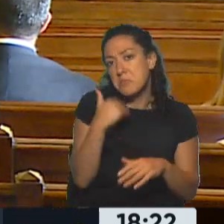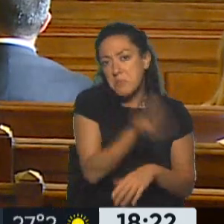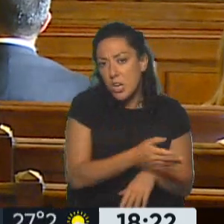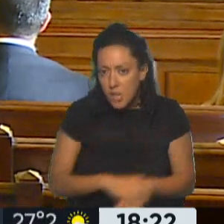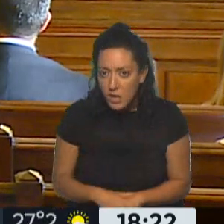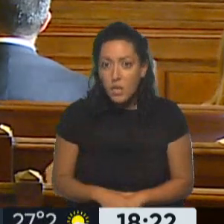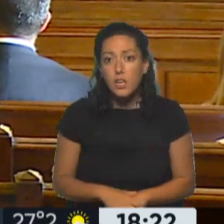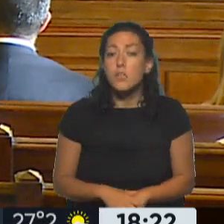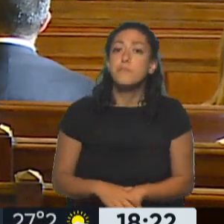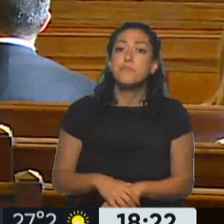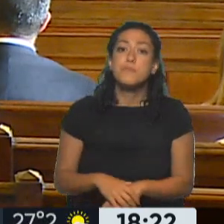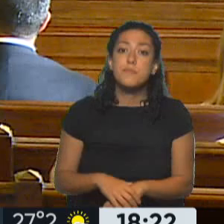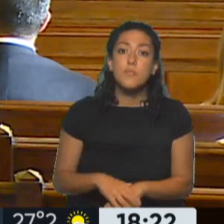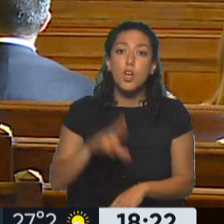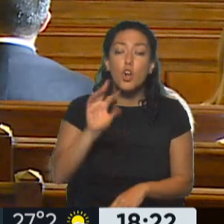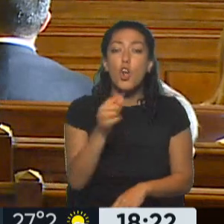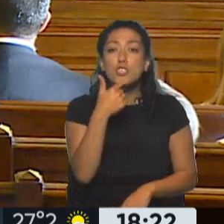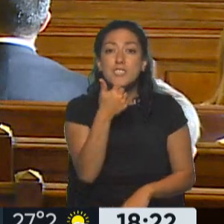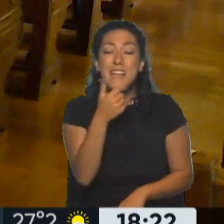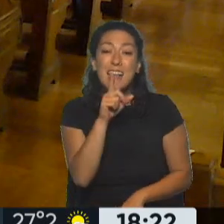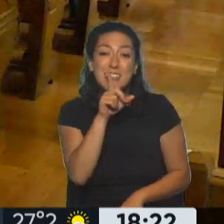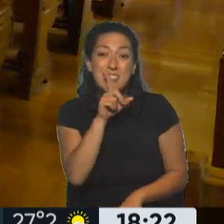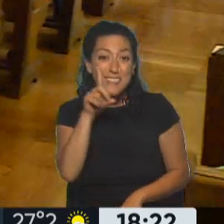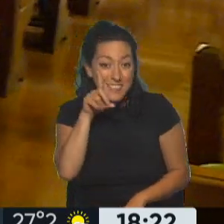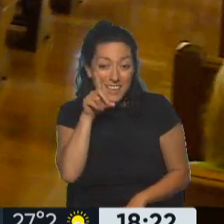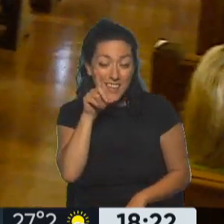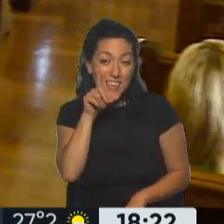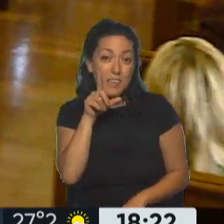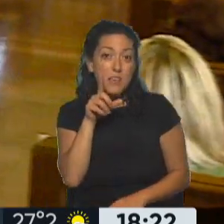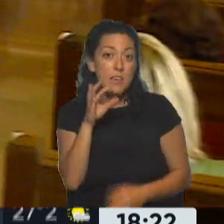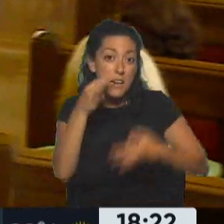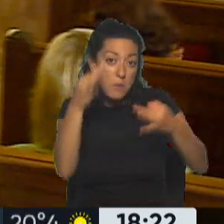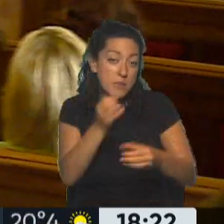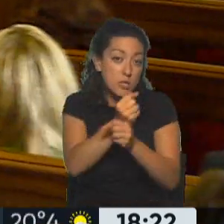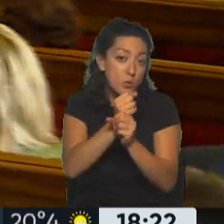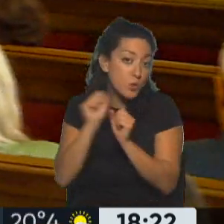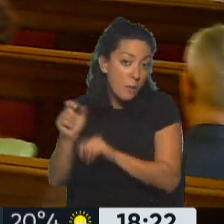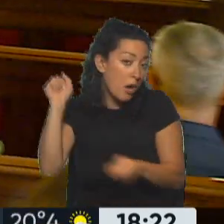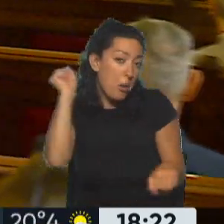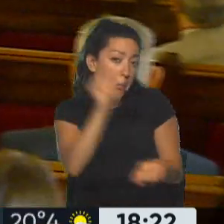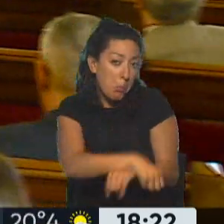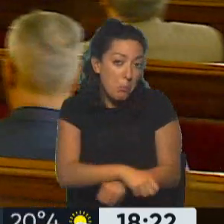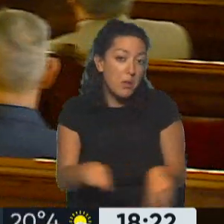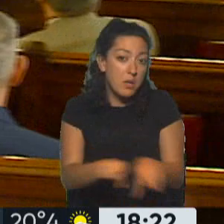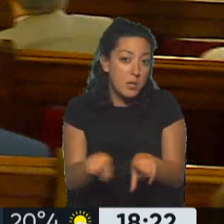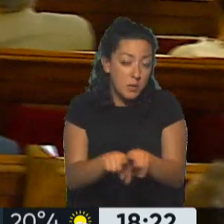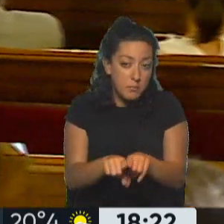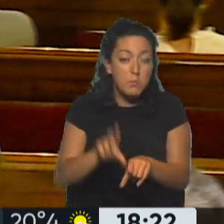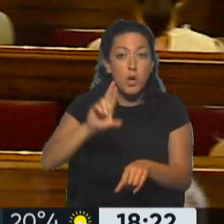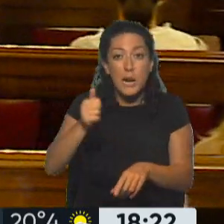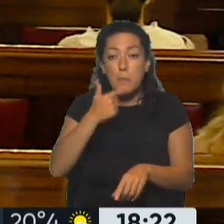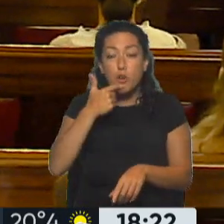Él omitió hacer realmente lo que tenía que hacer, que era echar a Eduardo Alberto